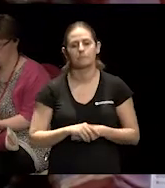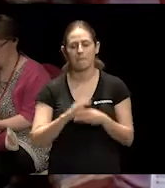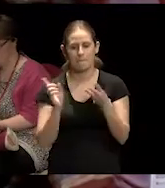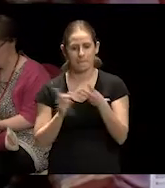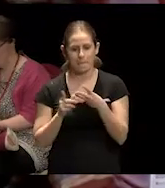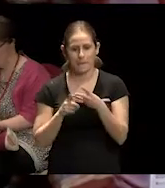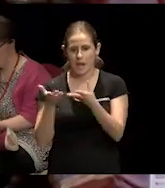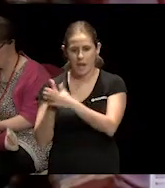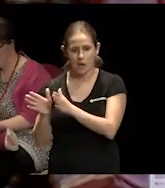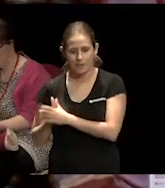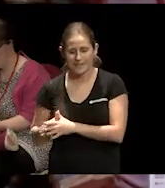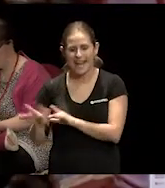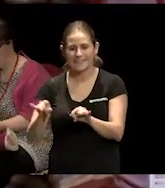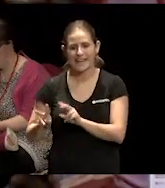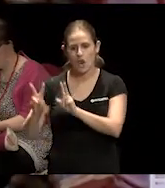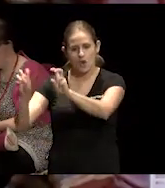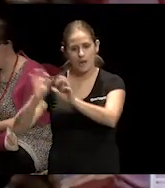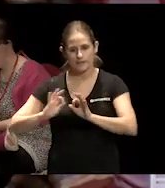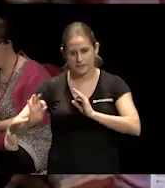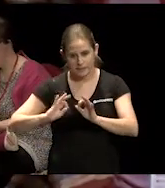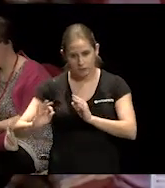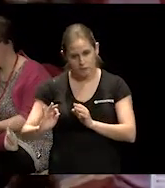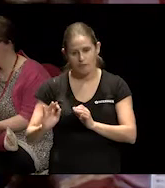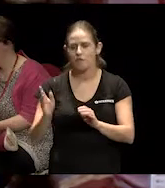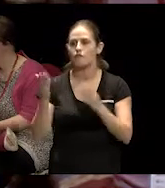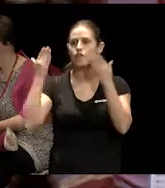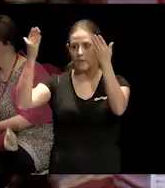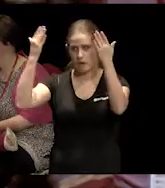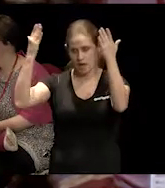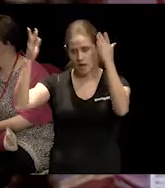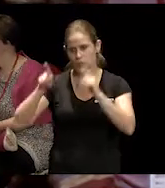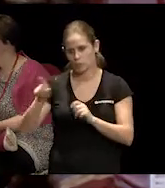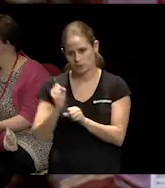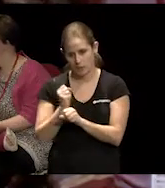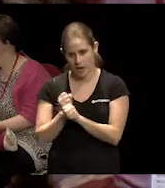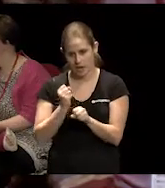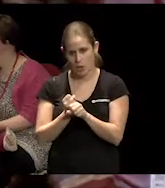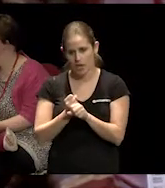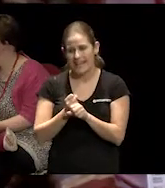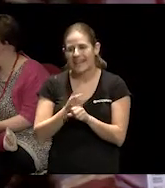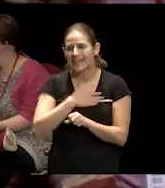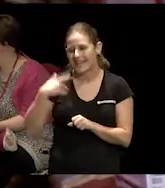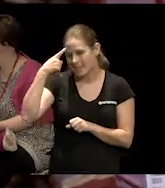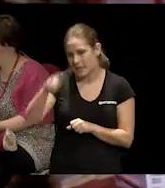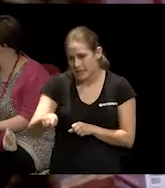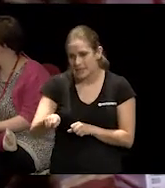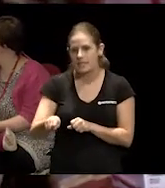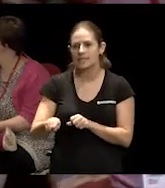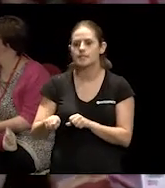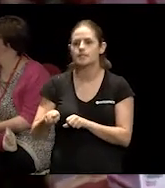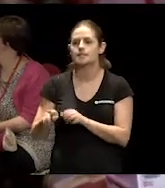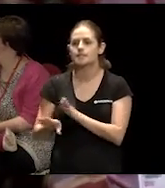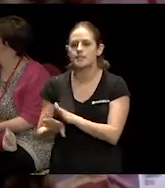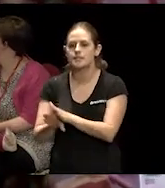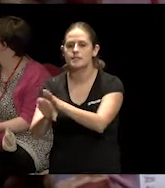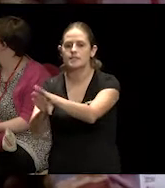de Terranova Teatro, que felicidades por tu trabajo y quería saber si hay un seguimiento o cuál es el efecto que has dejado de todo